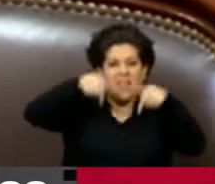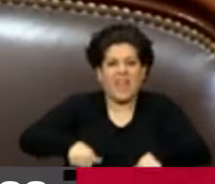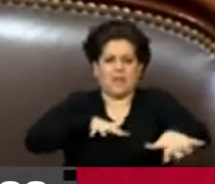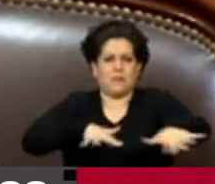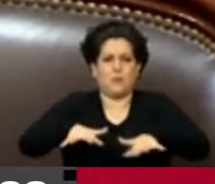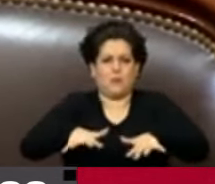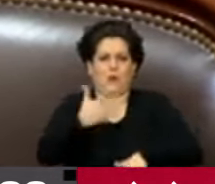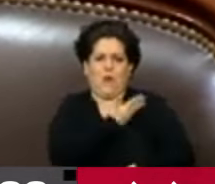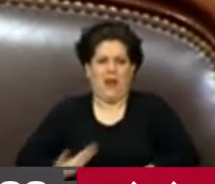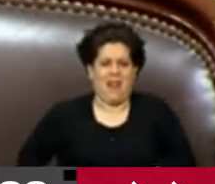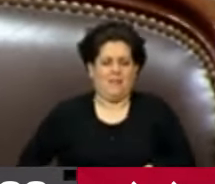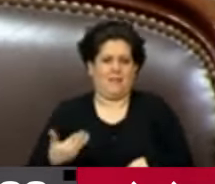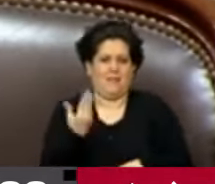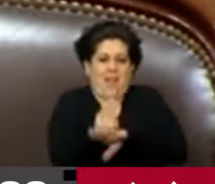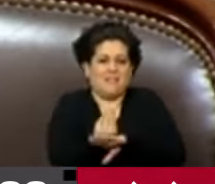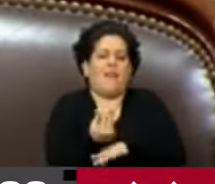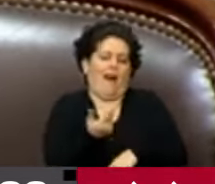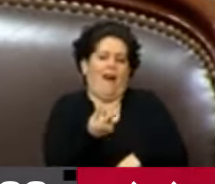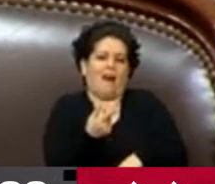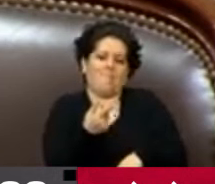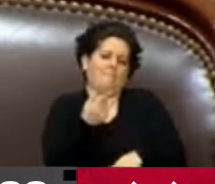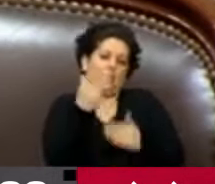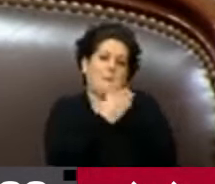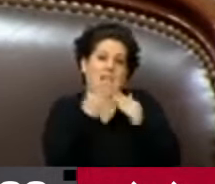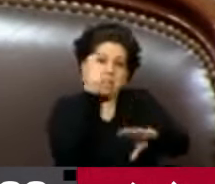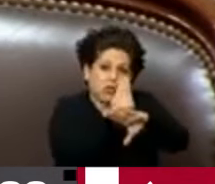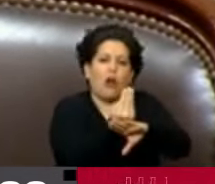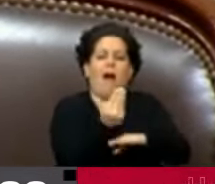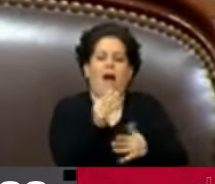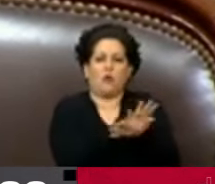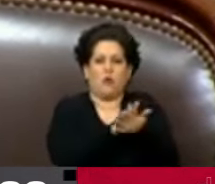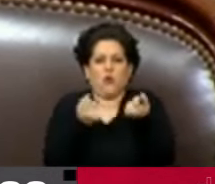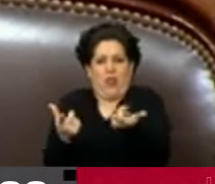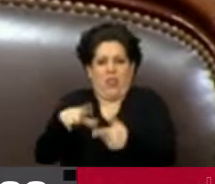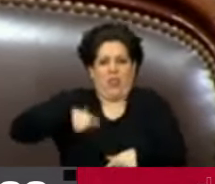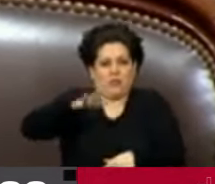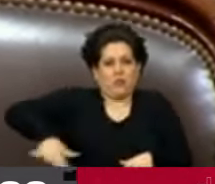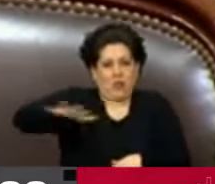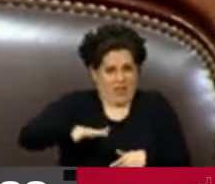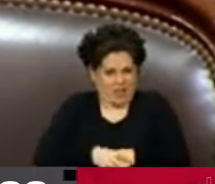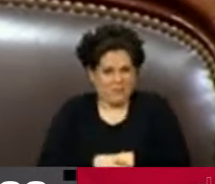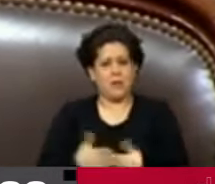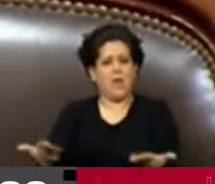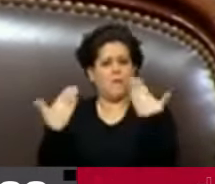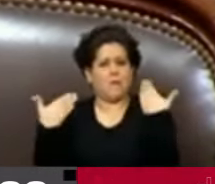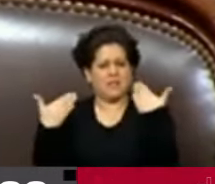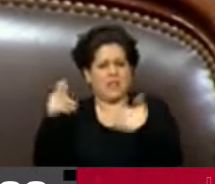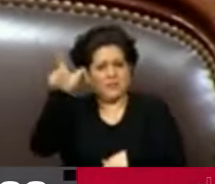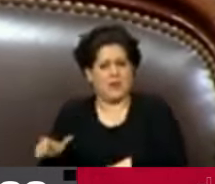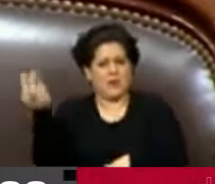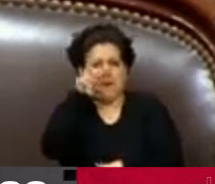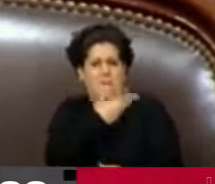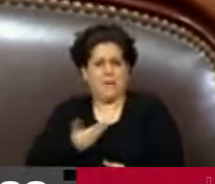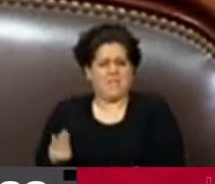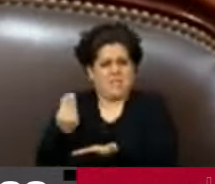dramático del país lo necesita. Saludar también a quien vaya a asumir en la presidencia. Cecilia Moró tiene los atributos de trayectoria,